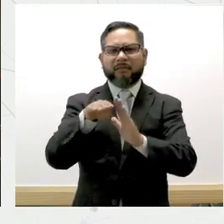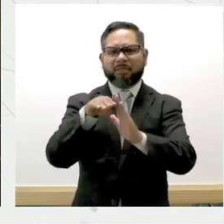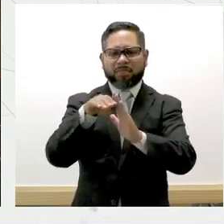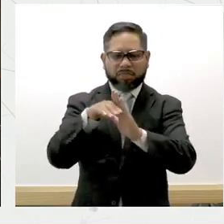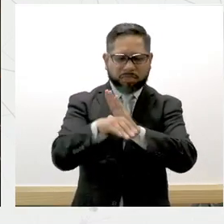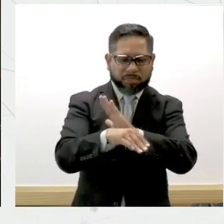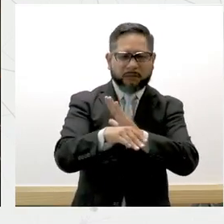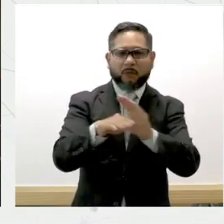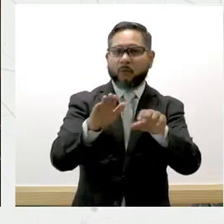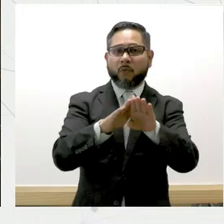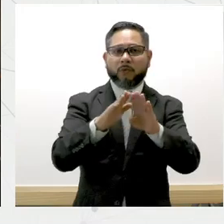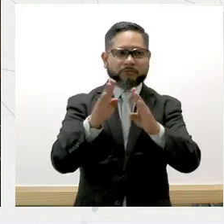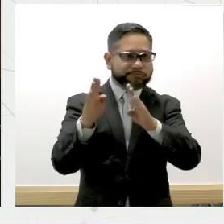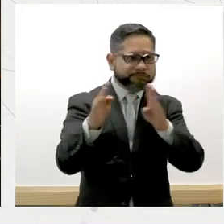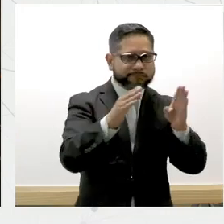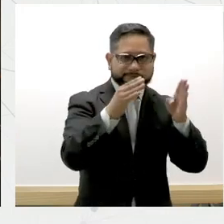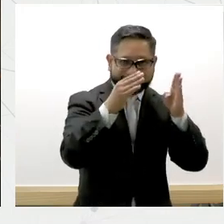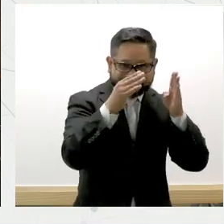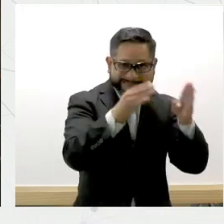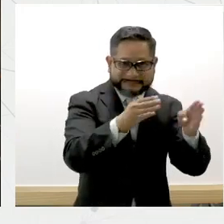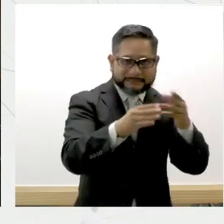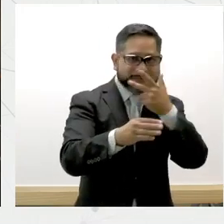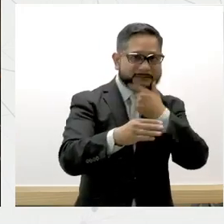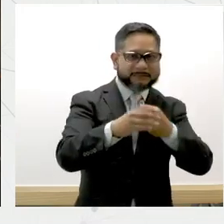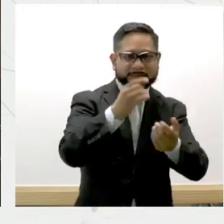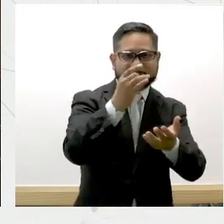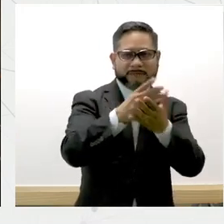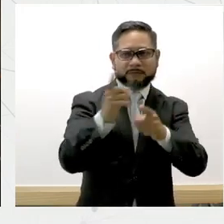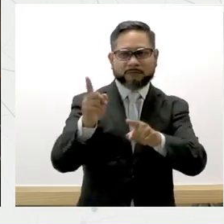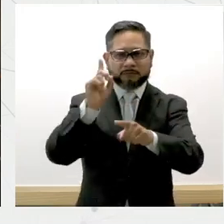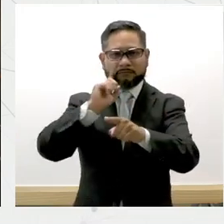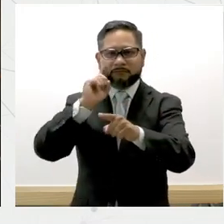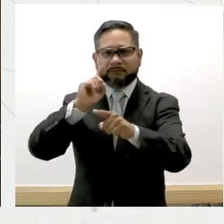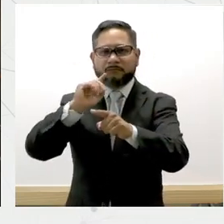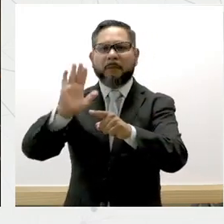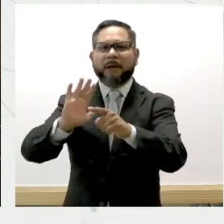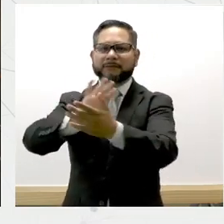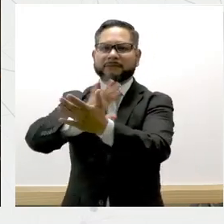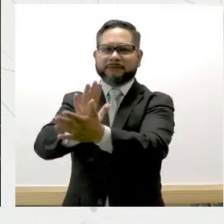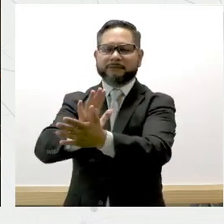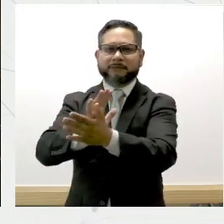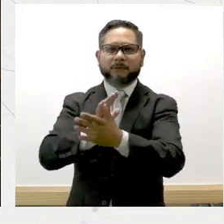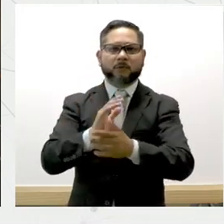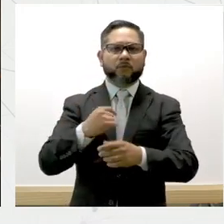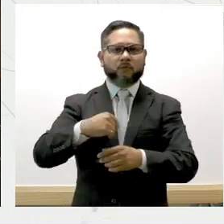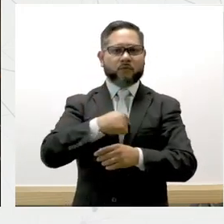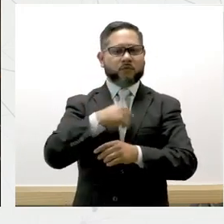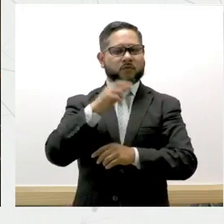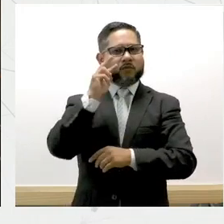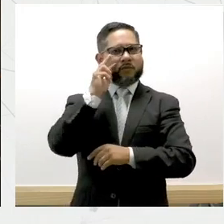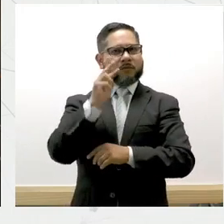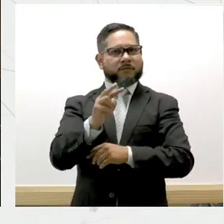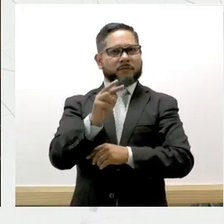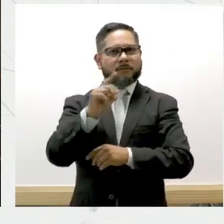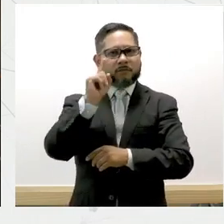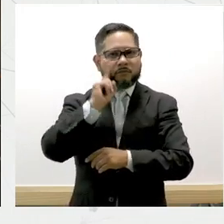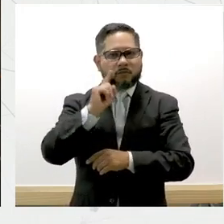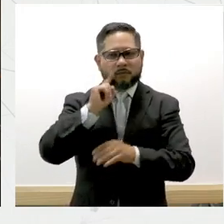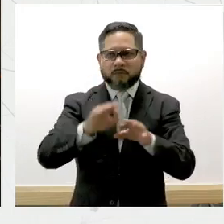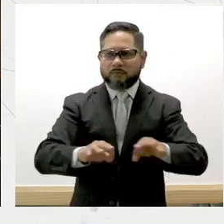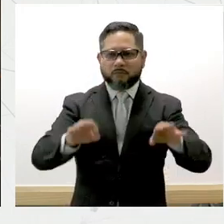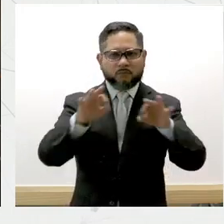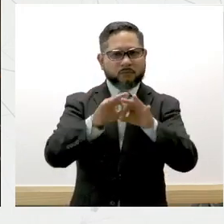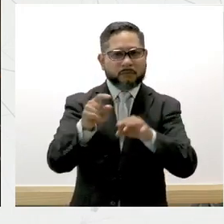personas, por supuesto, lo más preocupante, para las personas más vulnerables, ¿no?, que se puedan encontrar en ello, pero también para las mujeres, ¿no? Hay